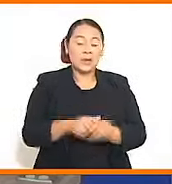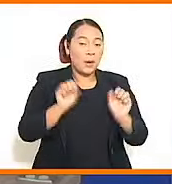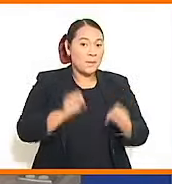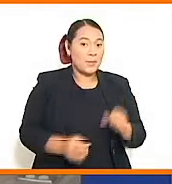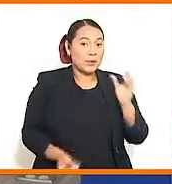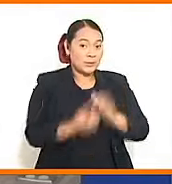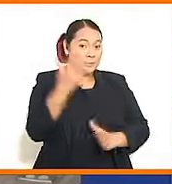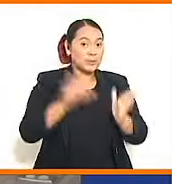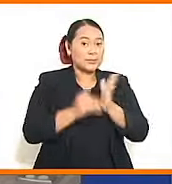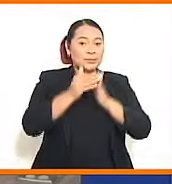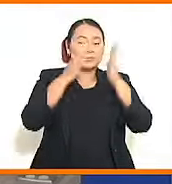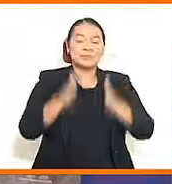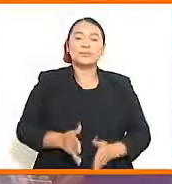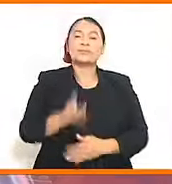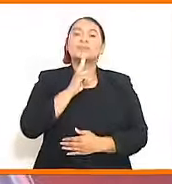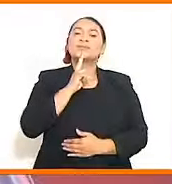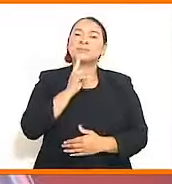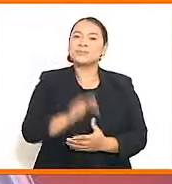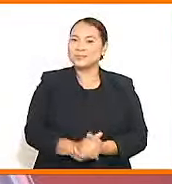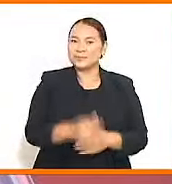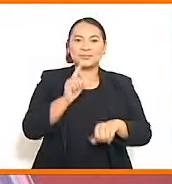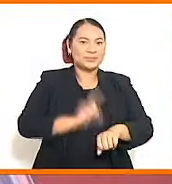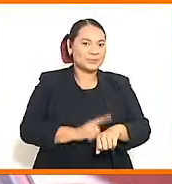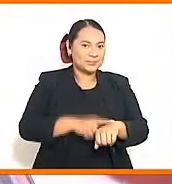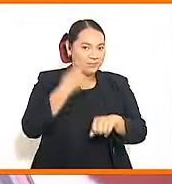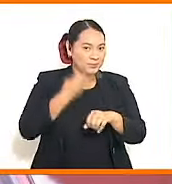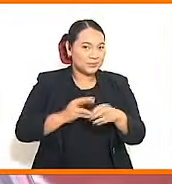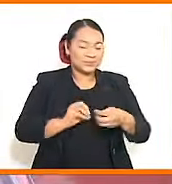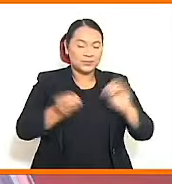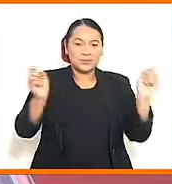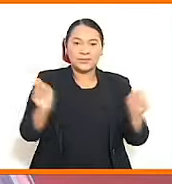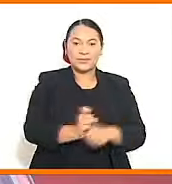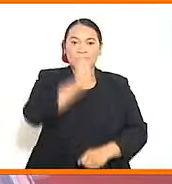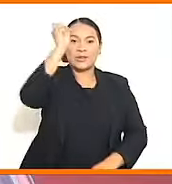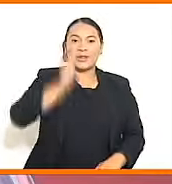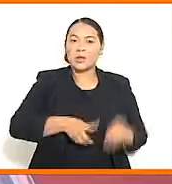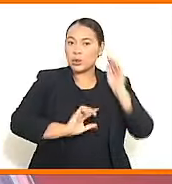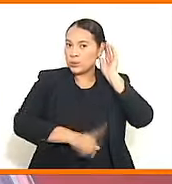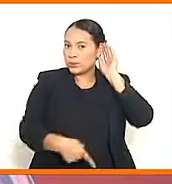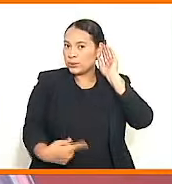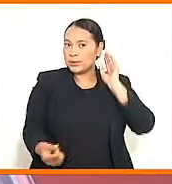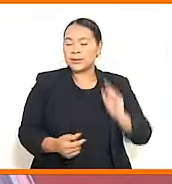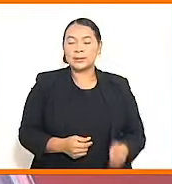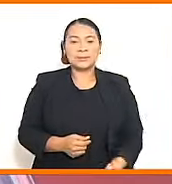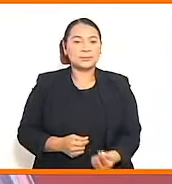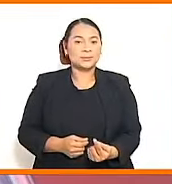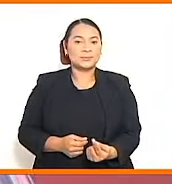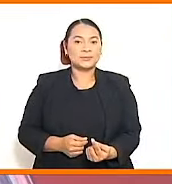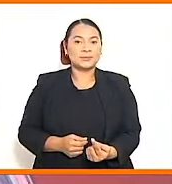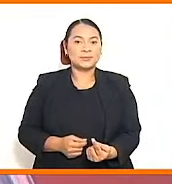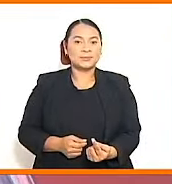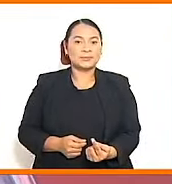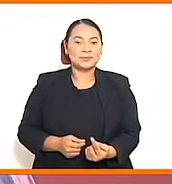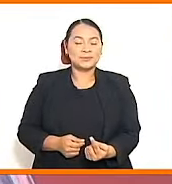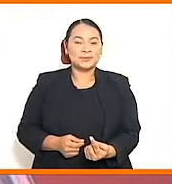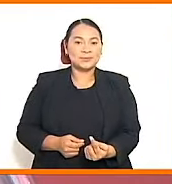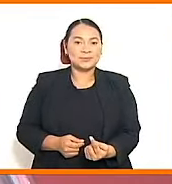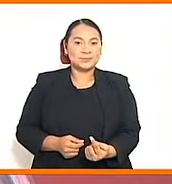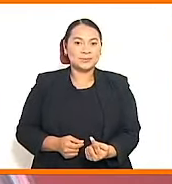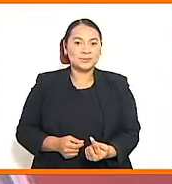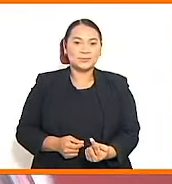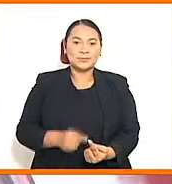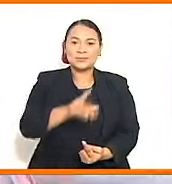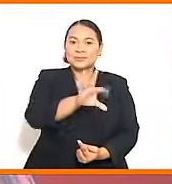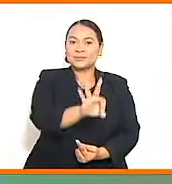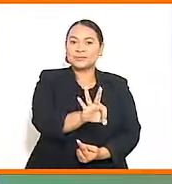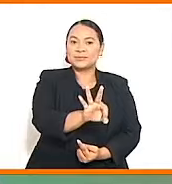de Honduras. Ahora sí vamos a conocer cuál es ese afortunado número ganador en diaria y ese primer dígito afortunado es el